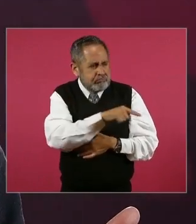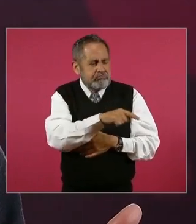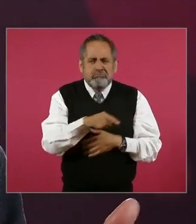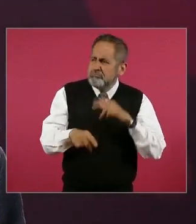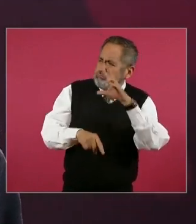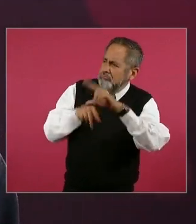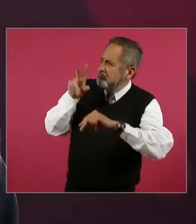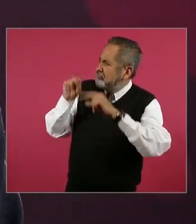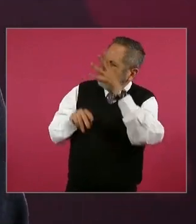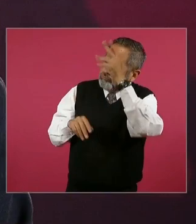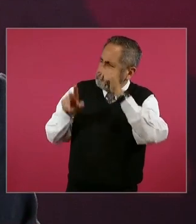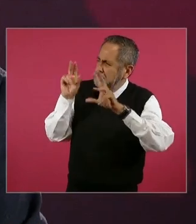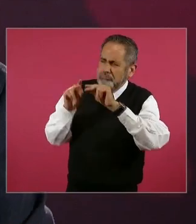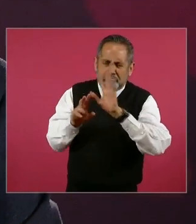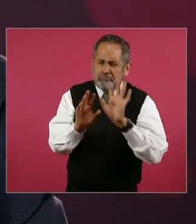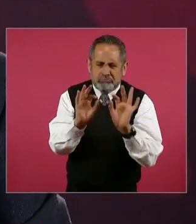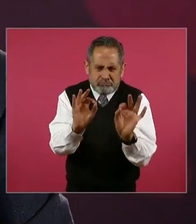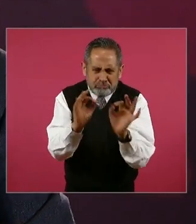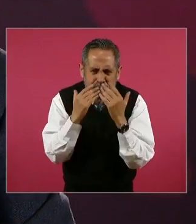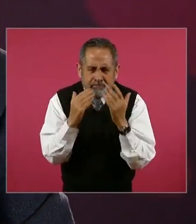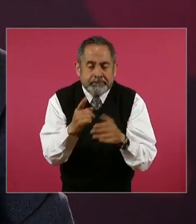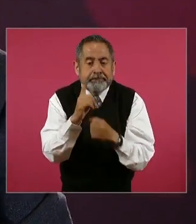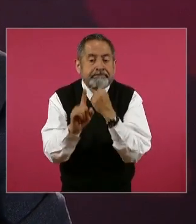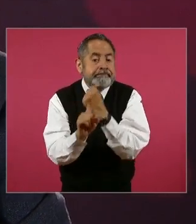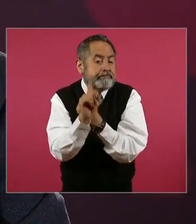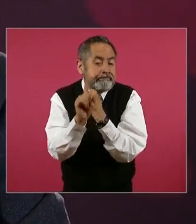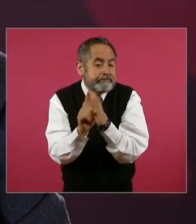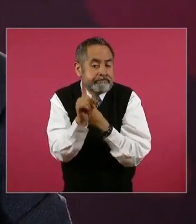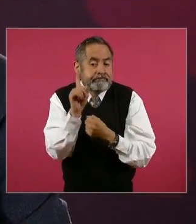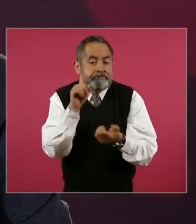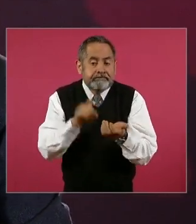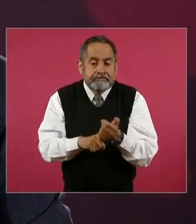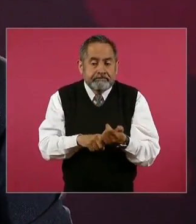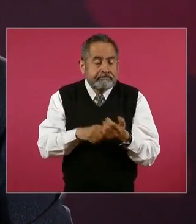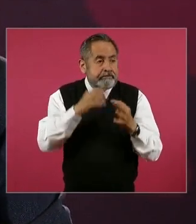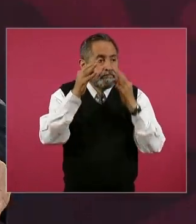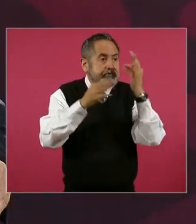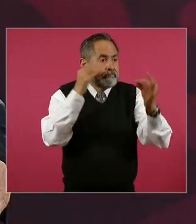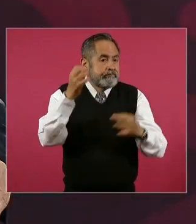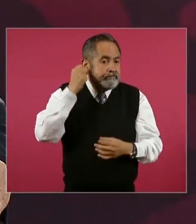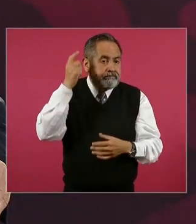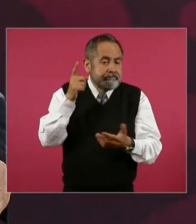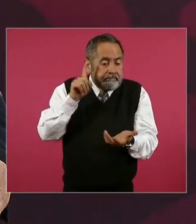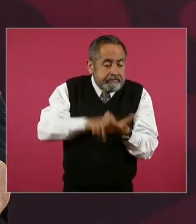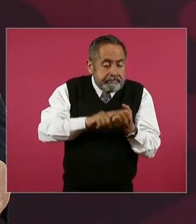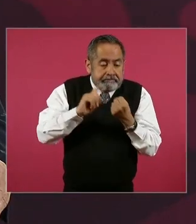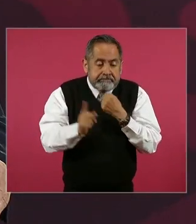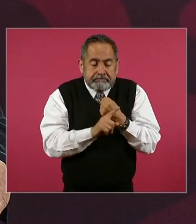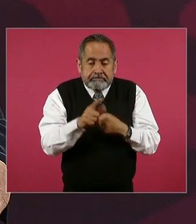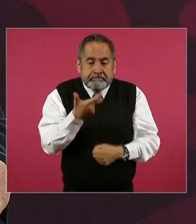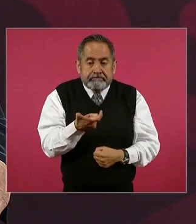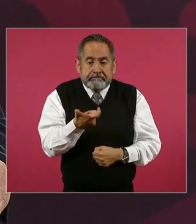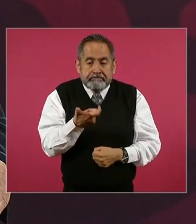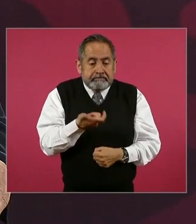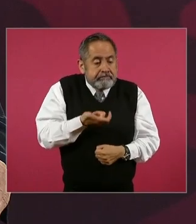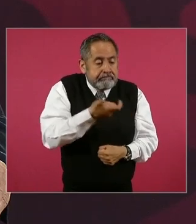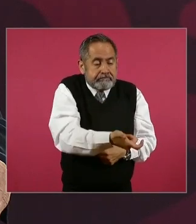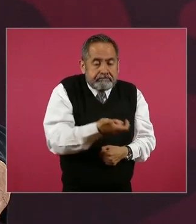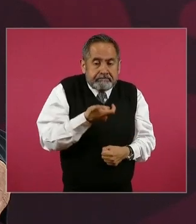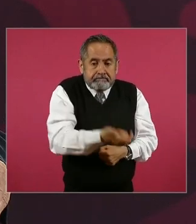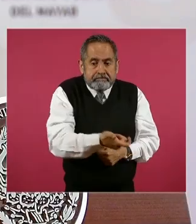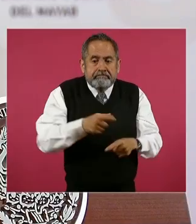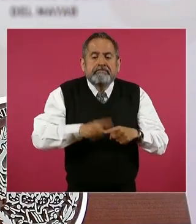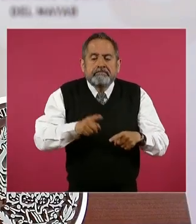correcta No no el gran problema fue la campaña y alguien la financió